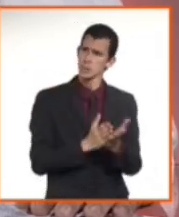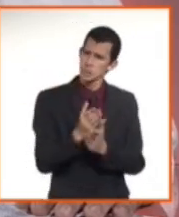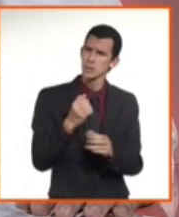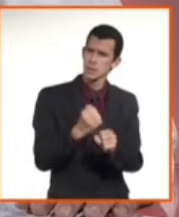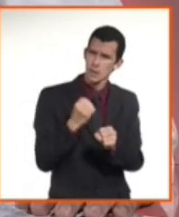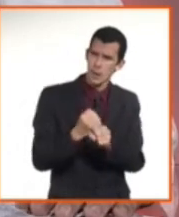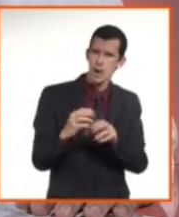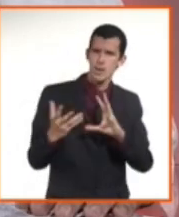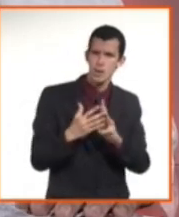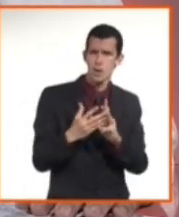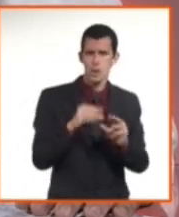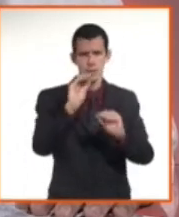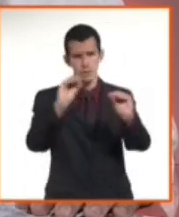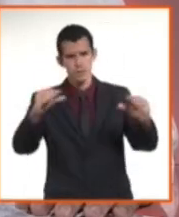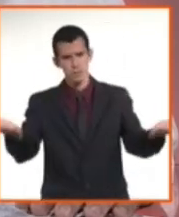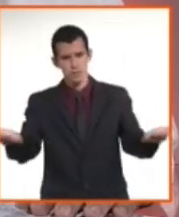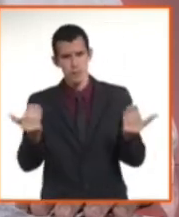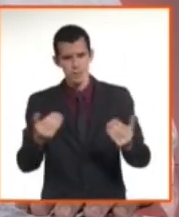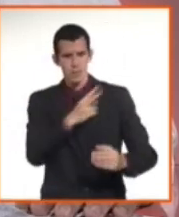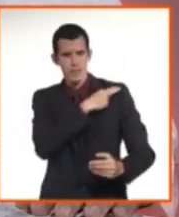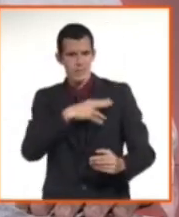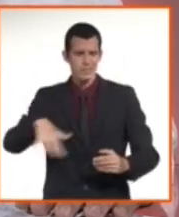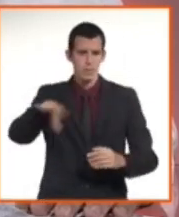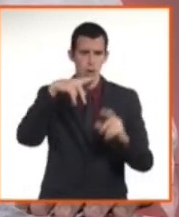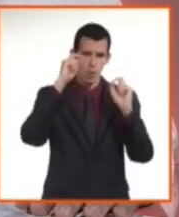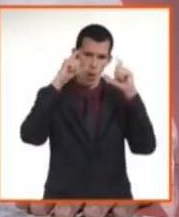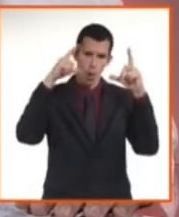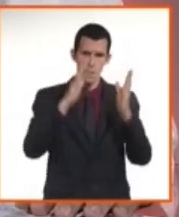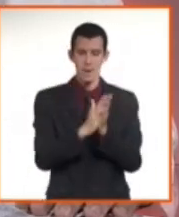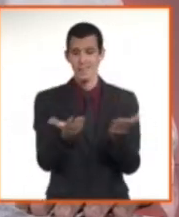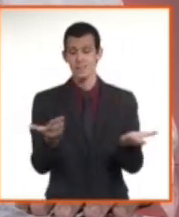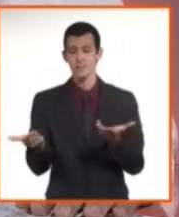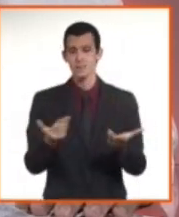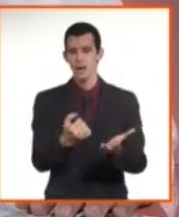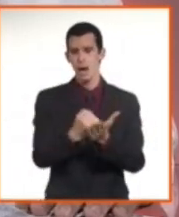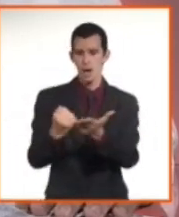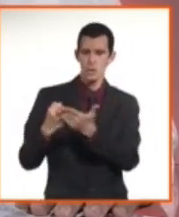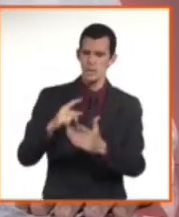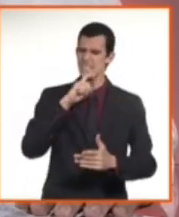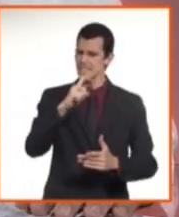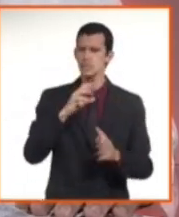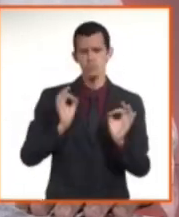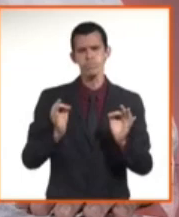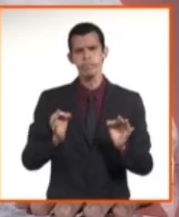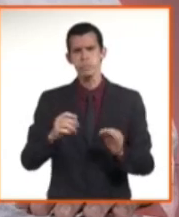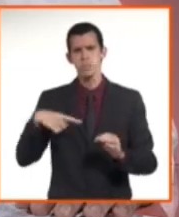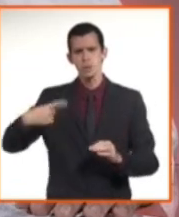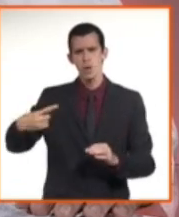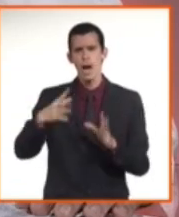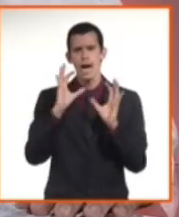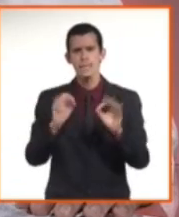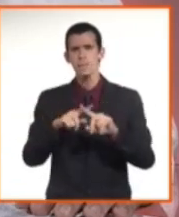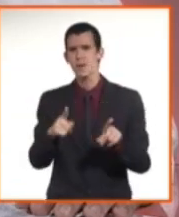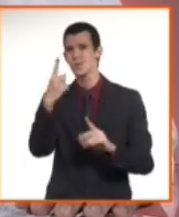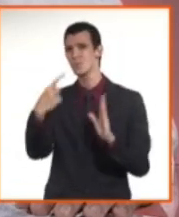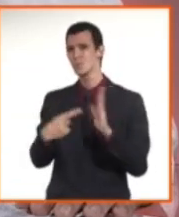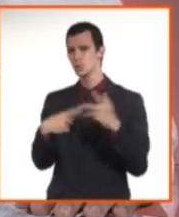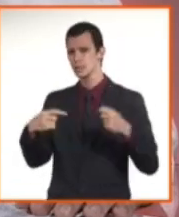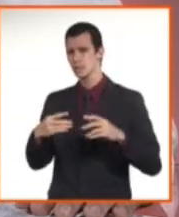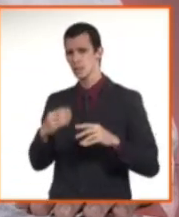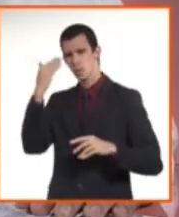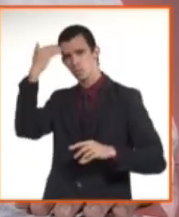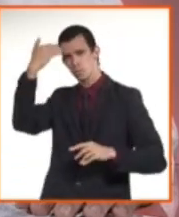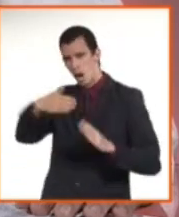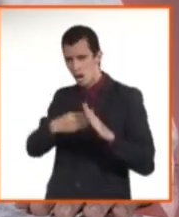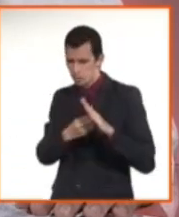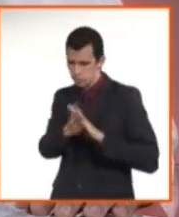sistema empresarial del Ministerio para enfrentar y resolver los desafíos que cada día se nos presentan en nuestra industria y que realmente los